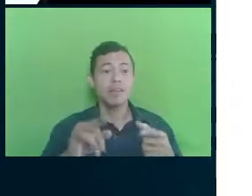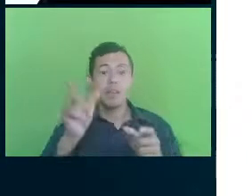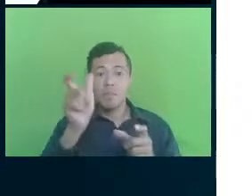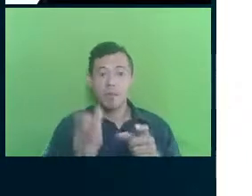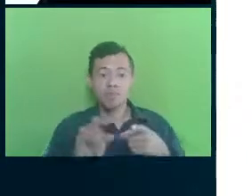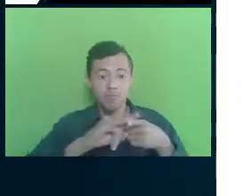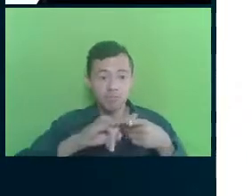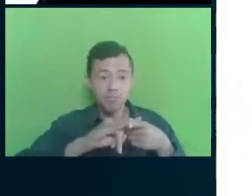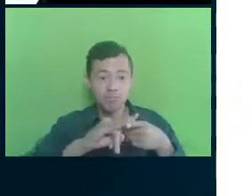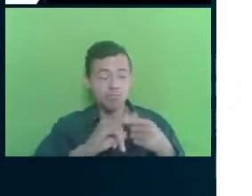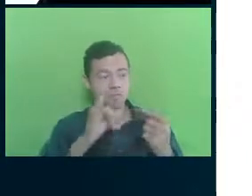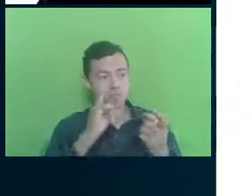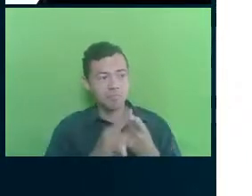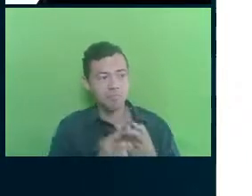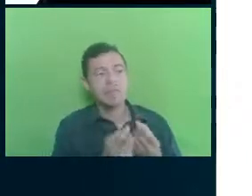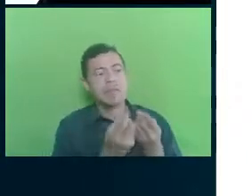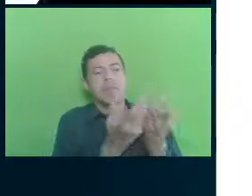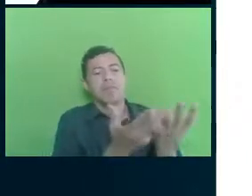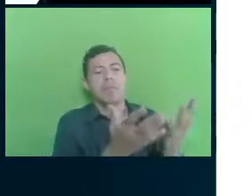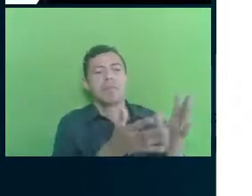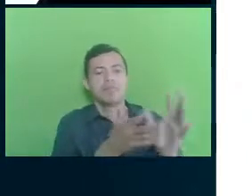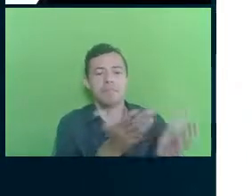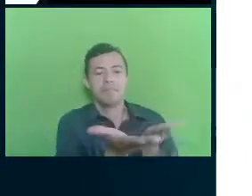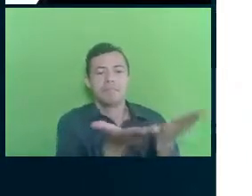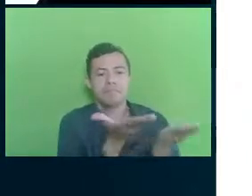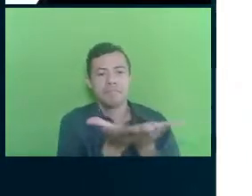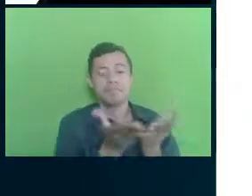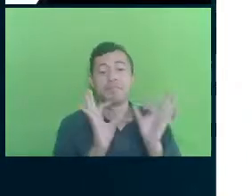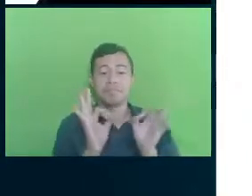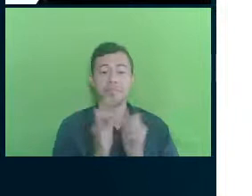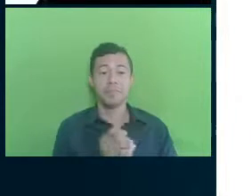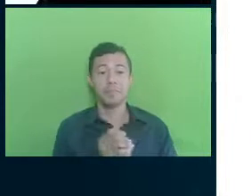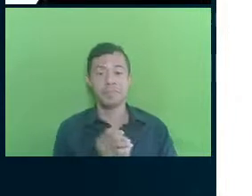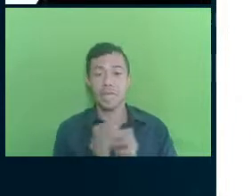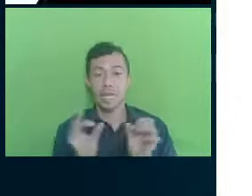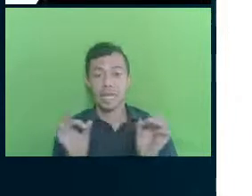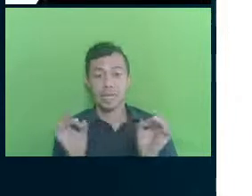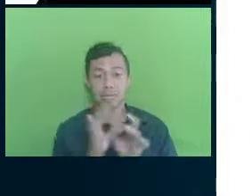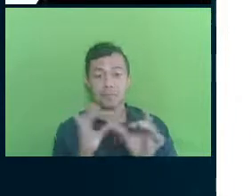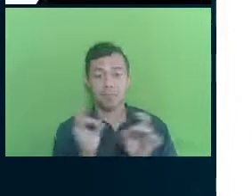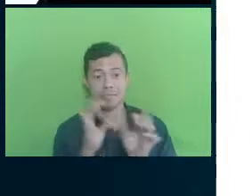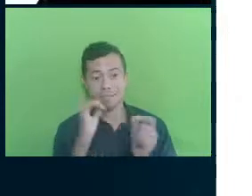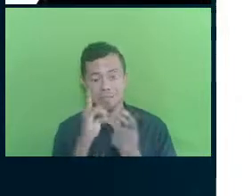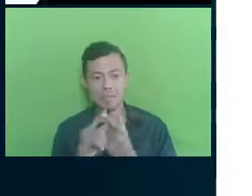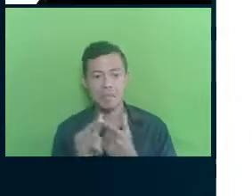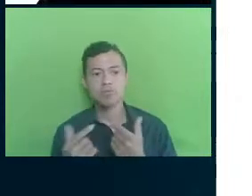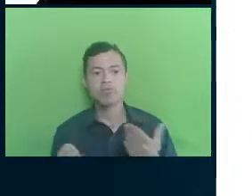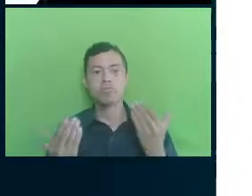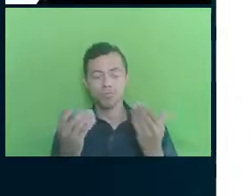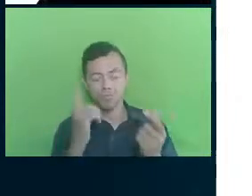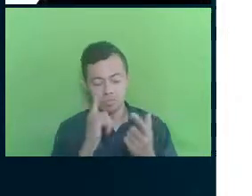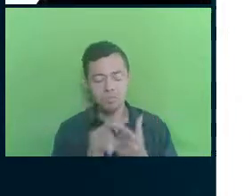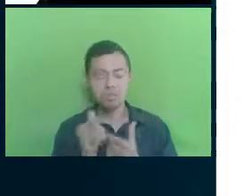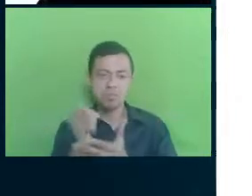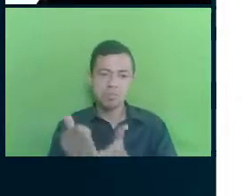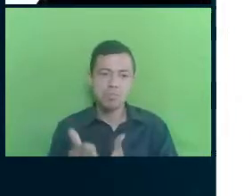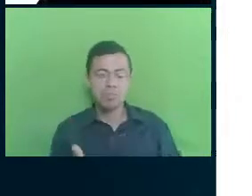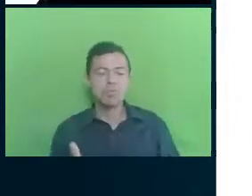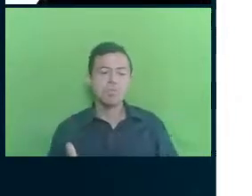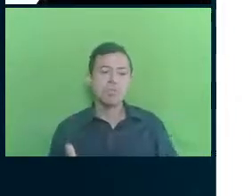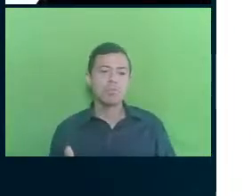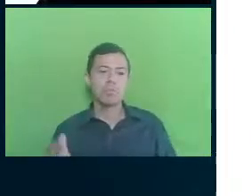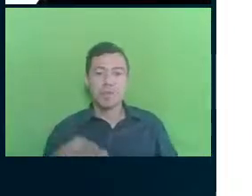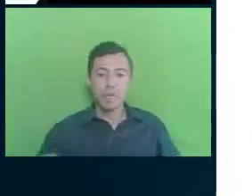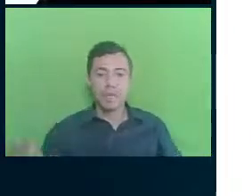brindar un servicio óptimo. Los chatbots cognitivos al final del ejercicio han habilitado ese punto de contacto con